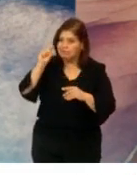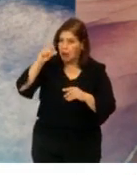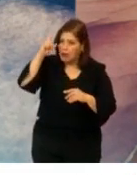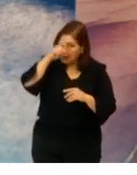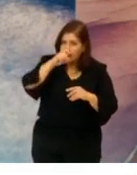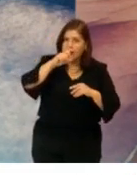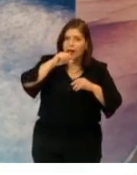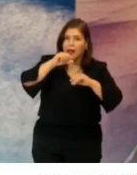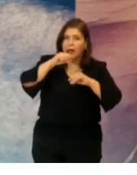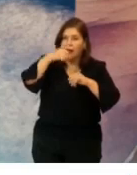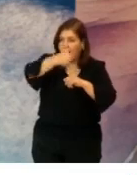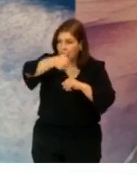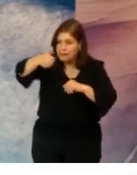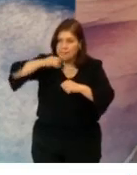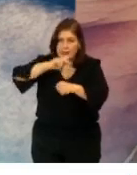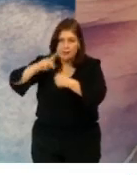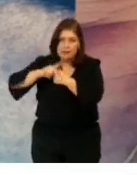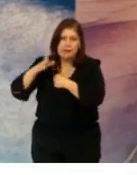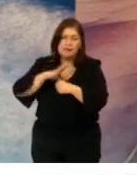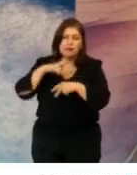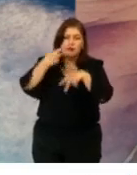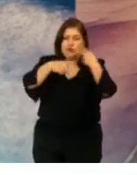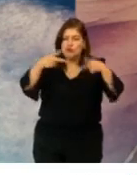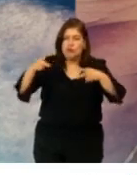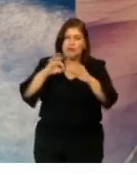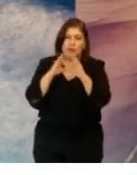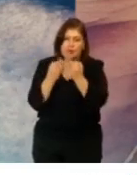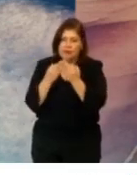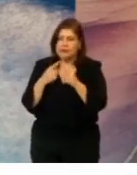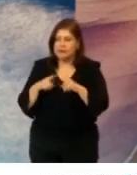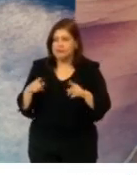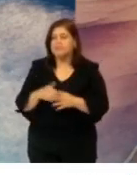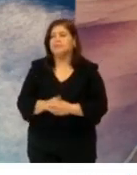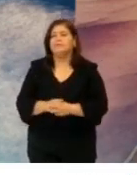país tiene su propia lógica, pero creo que hay rasgos comunes.